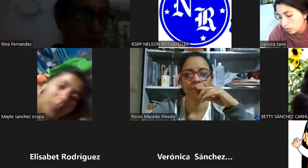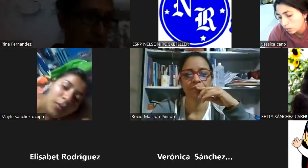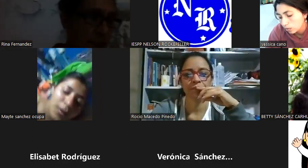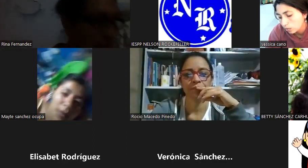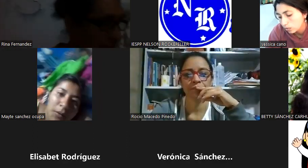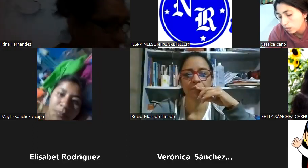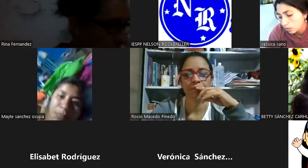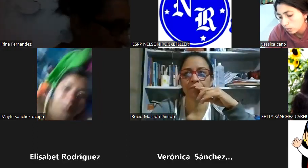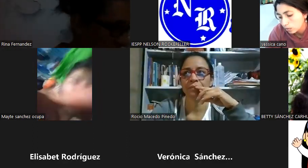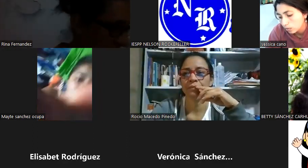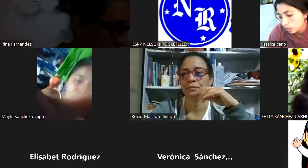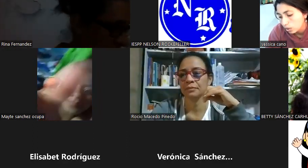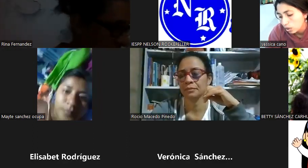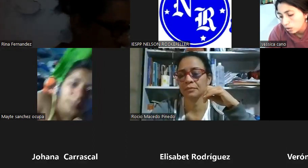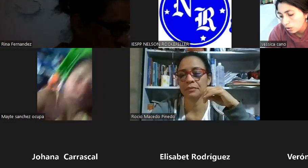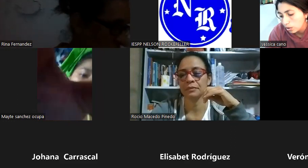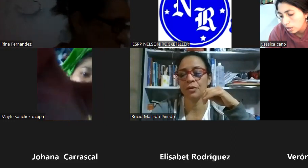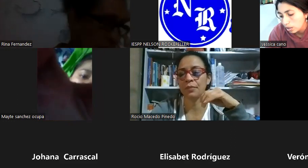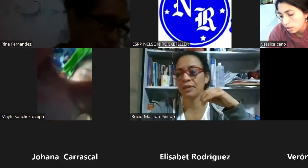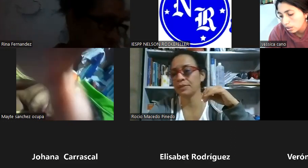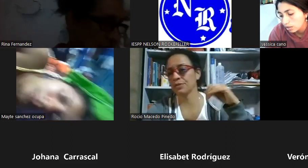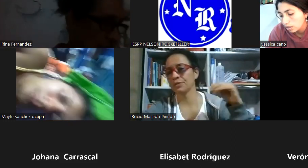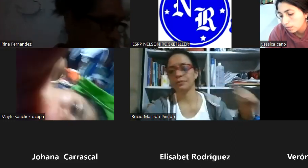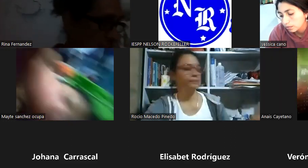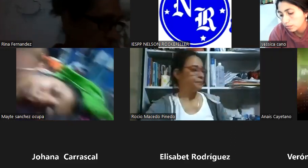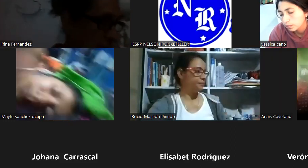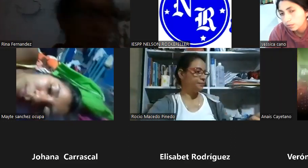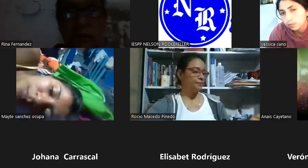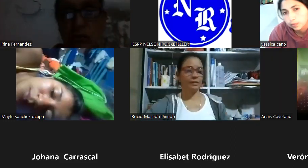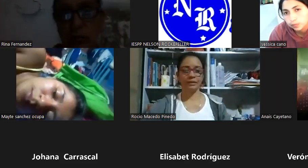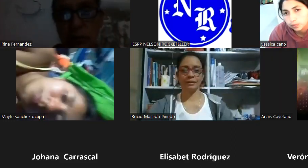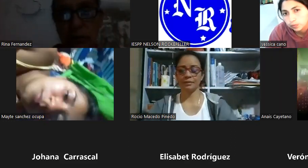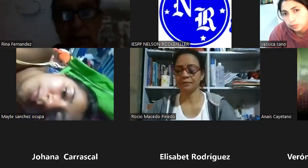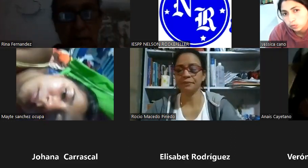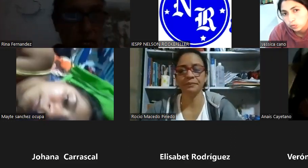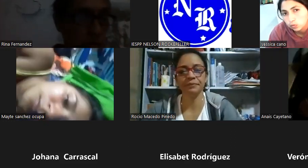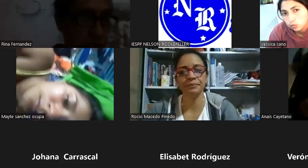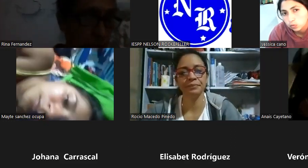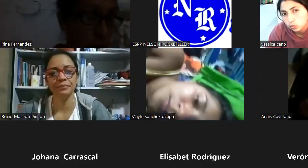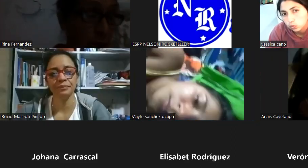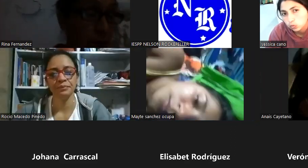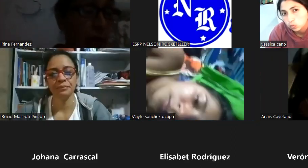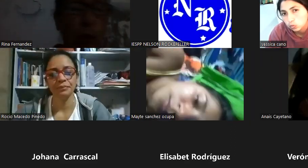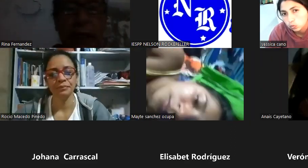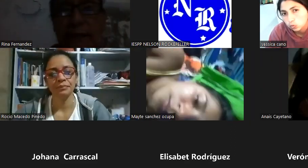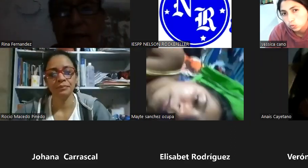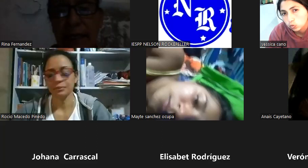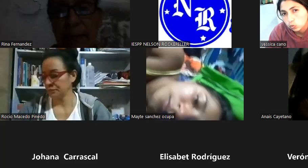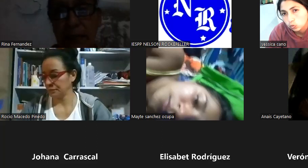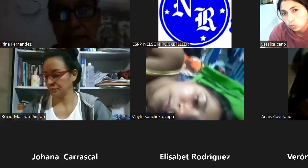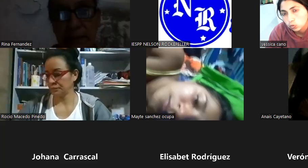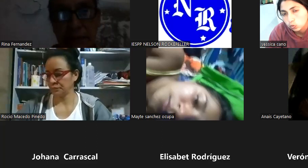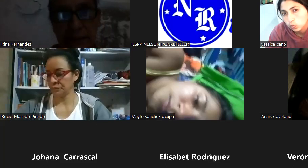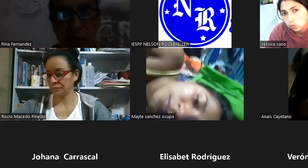que desde este momento o ya desde la sesión anterior estoy tomando en cuenta